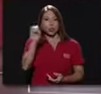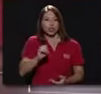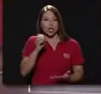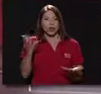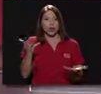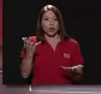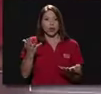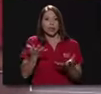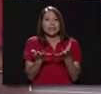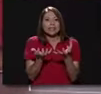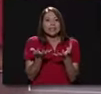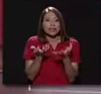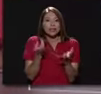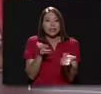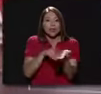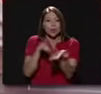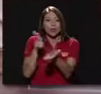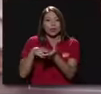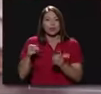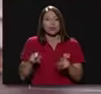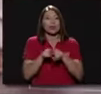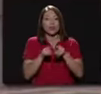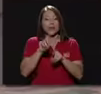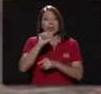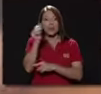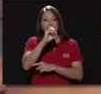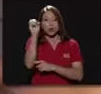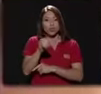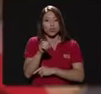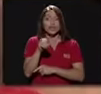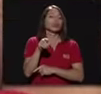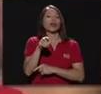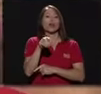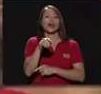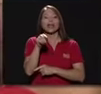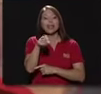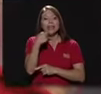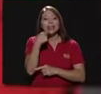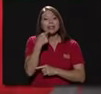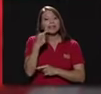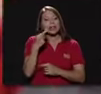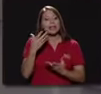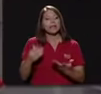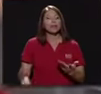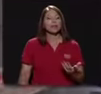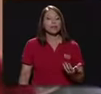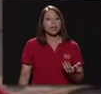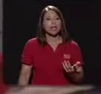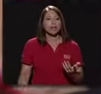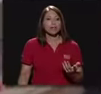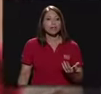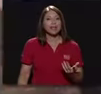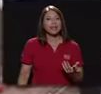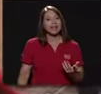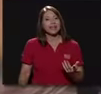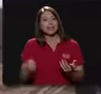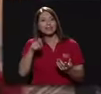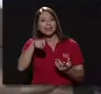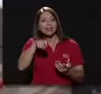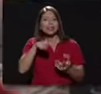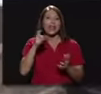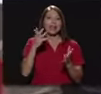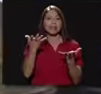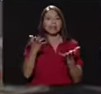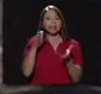4% las intenciones de contratación. E incluso hay un 10% que menciona que va a verse en la necesidad de disminuir sus